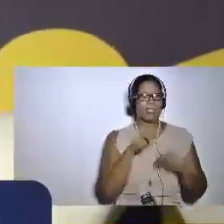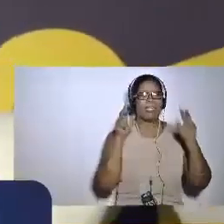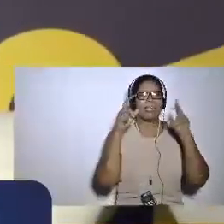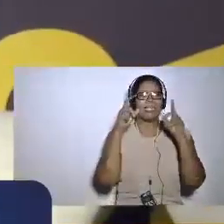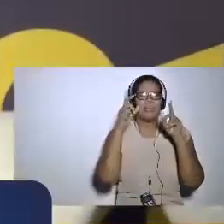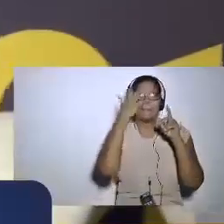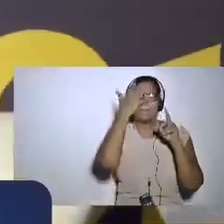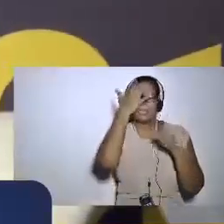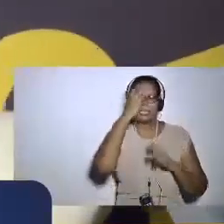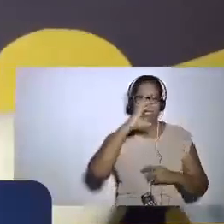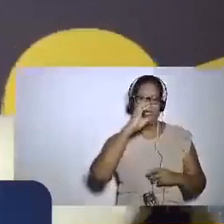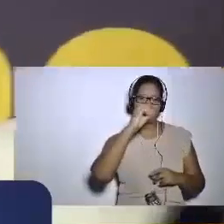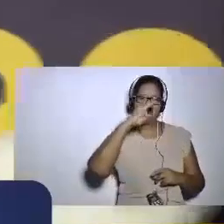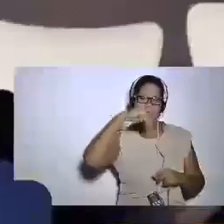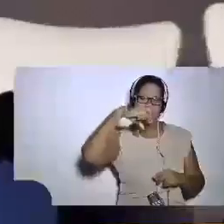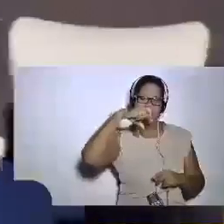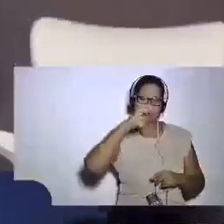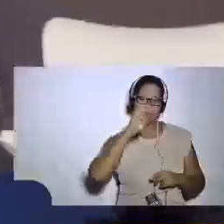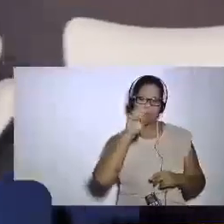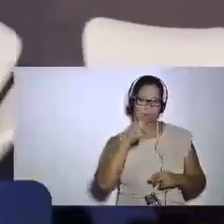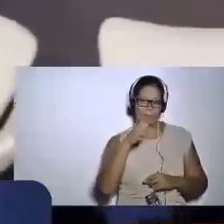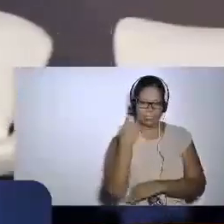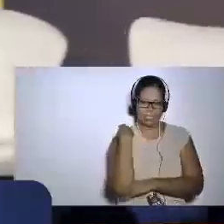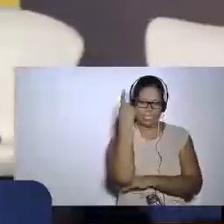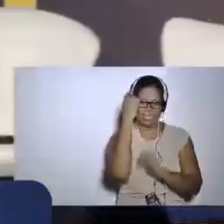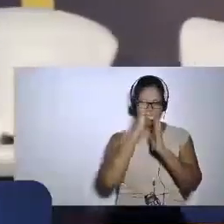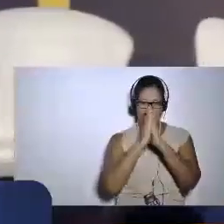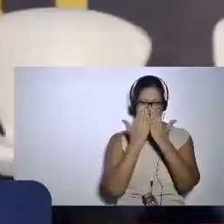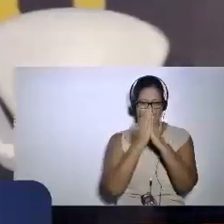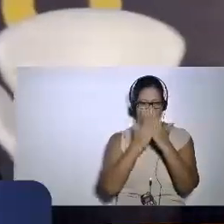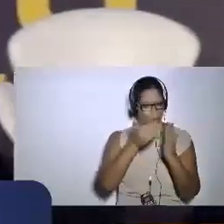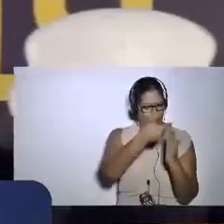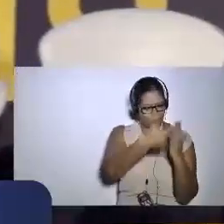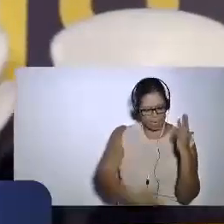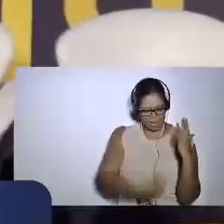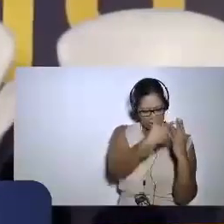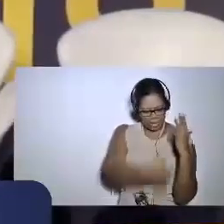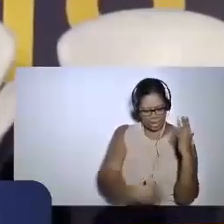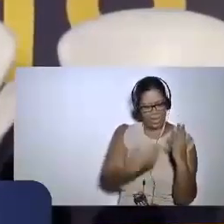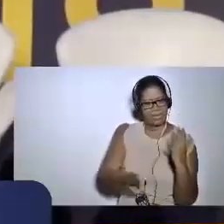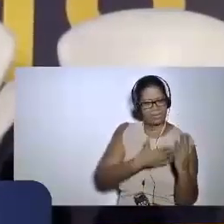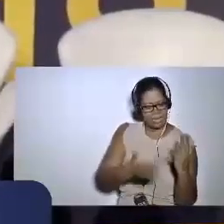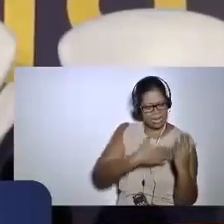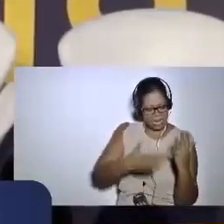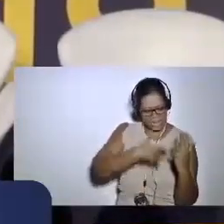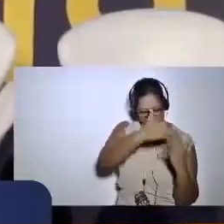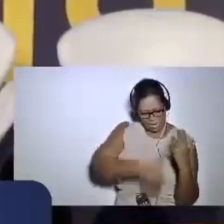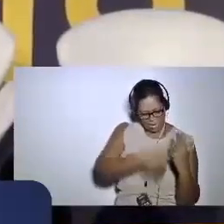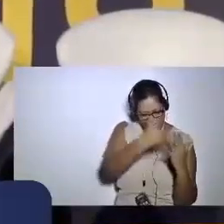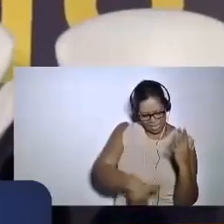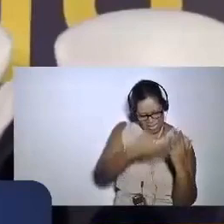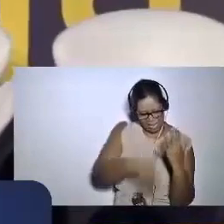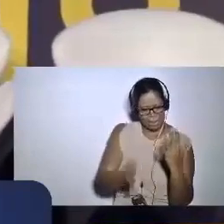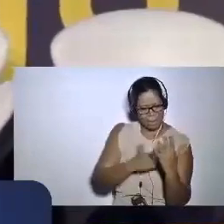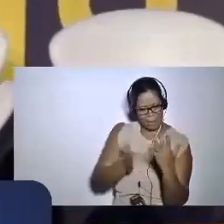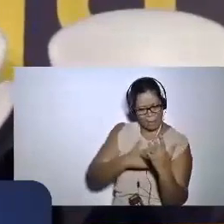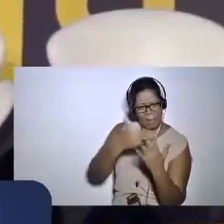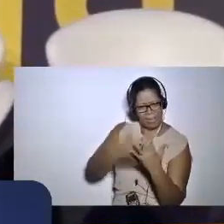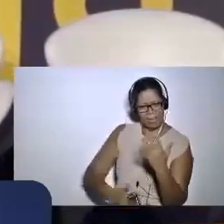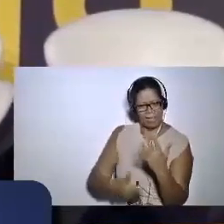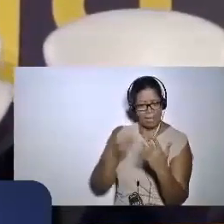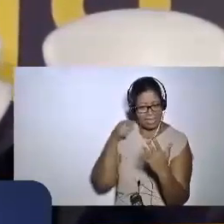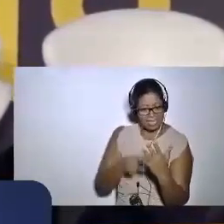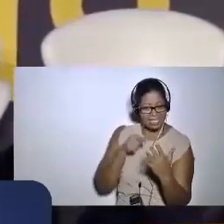parte de COMPES, ¿por qué aquellos documentos en papel que ustedes tienen, por ejemplo, para sortear